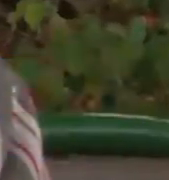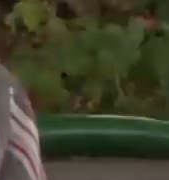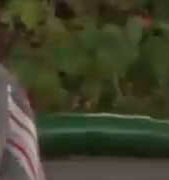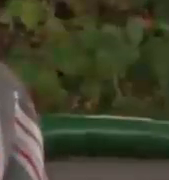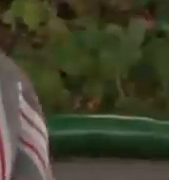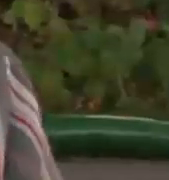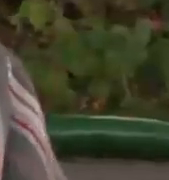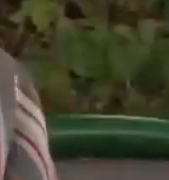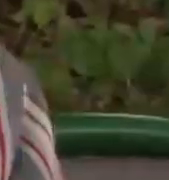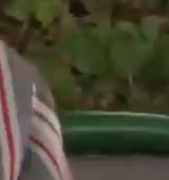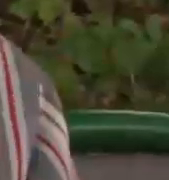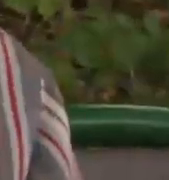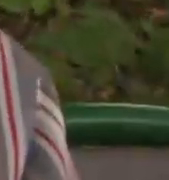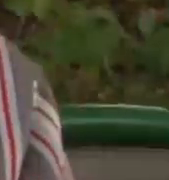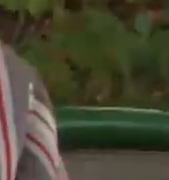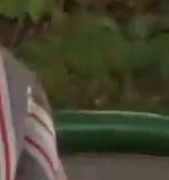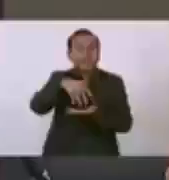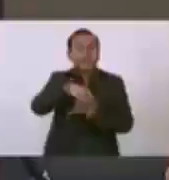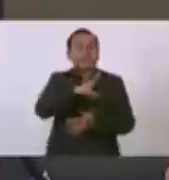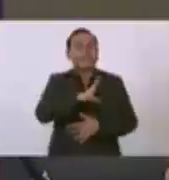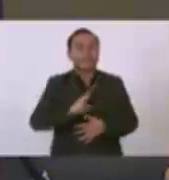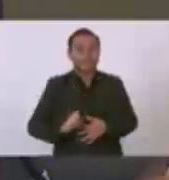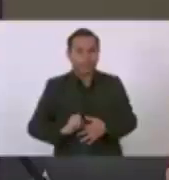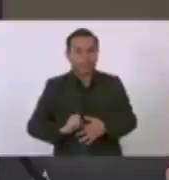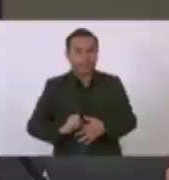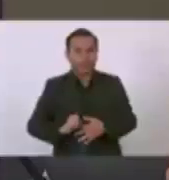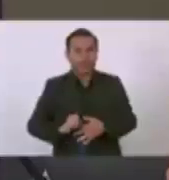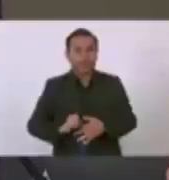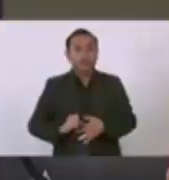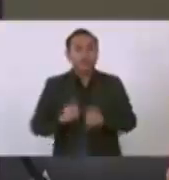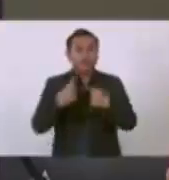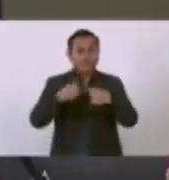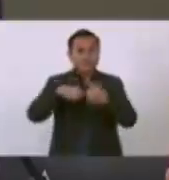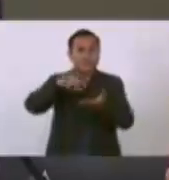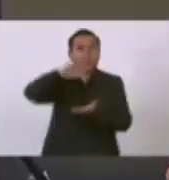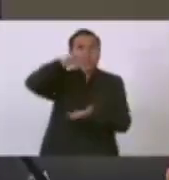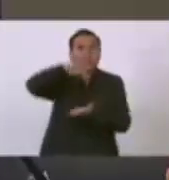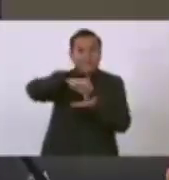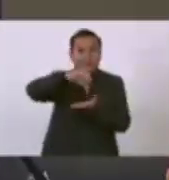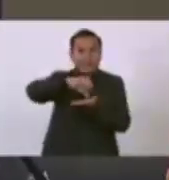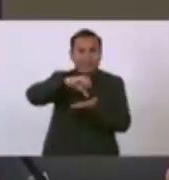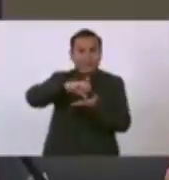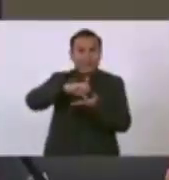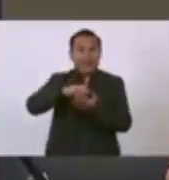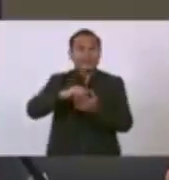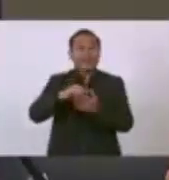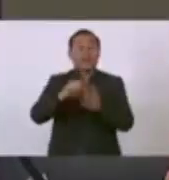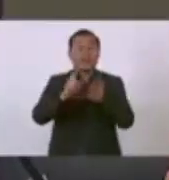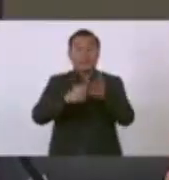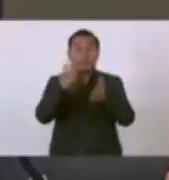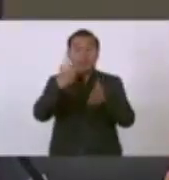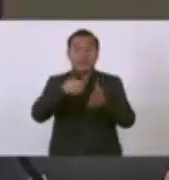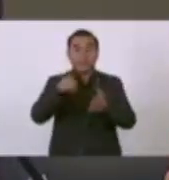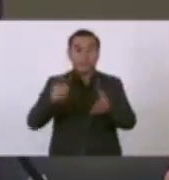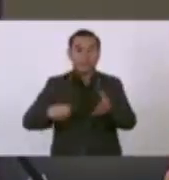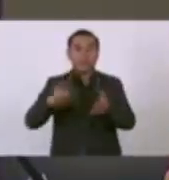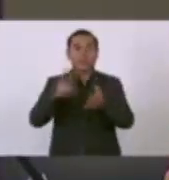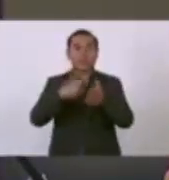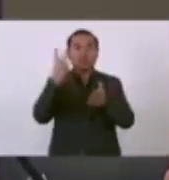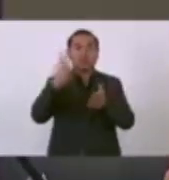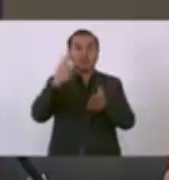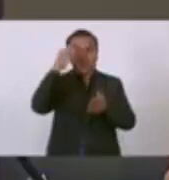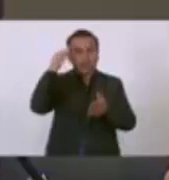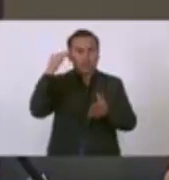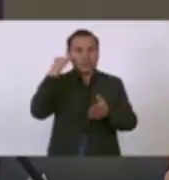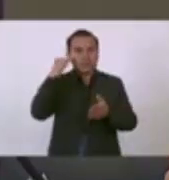y entonces en qué quedamos entre las decisiones tomadas por el presidente están la suspensión de clases la cancelación de eventos